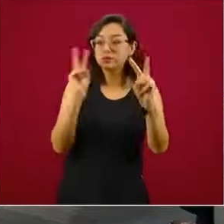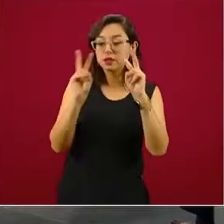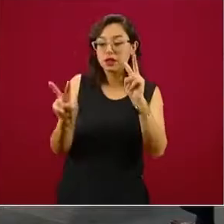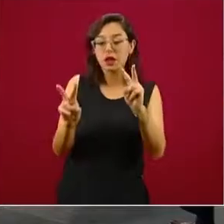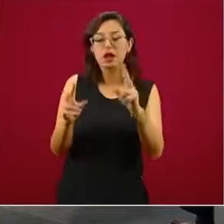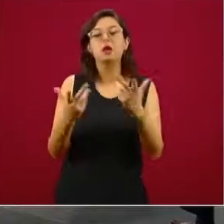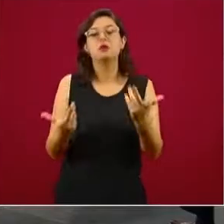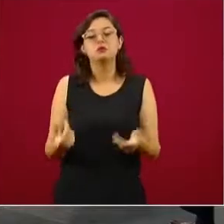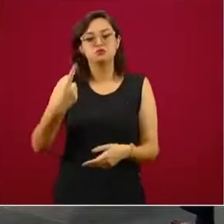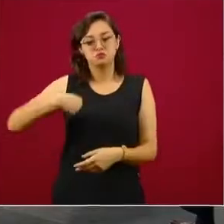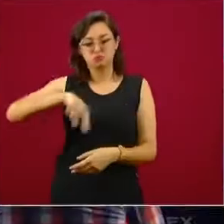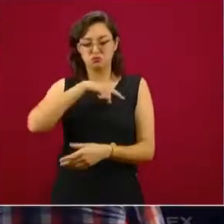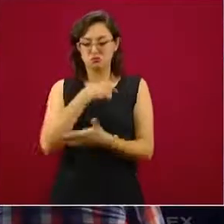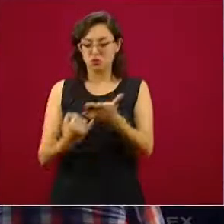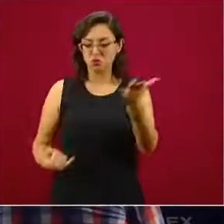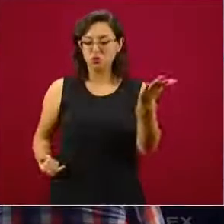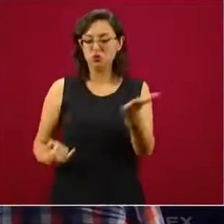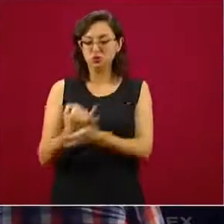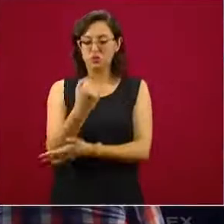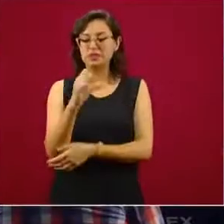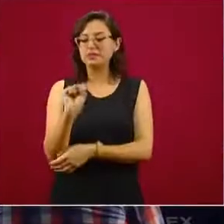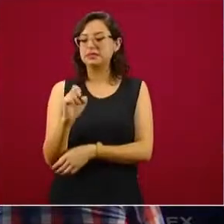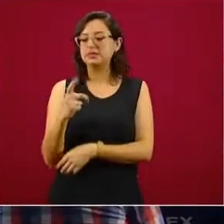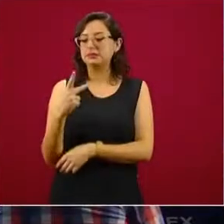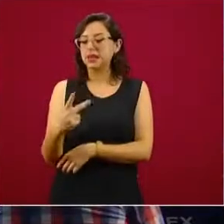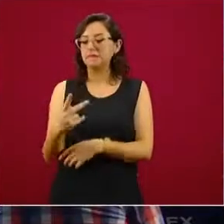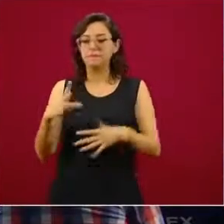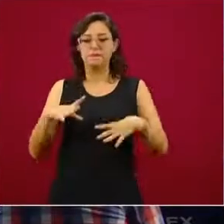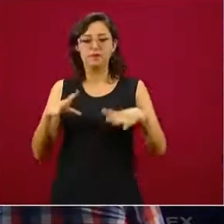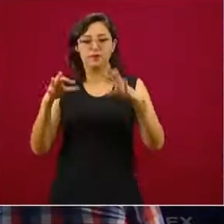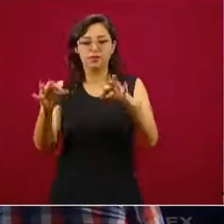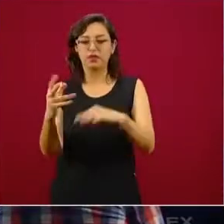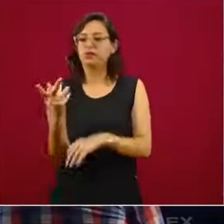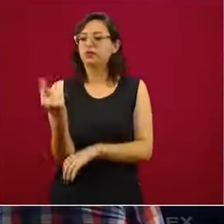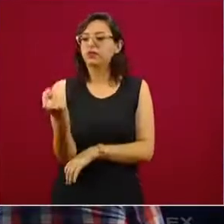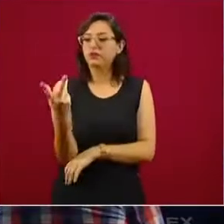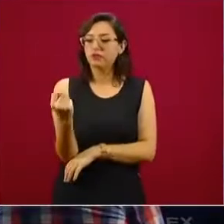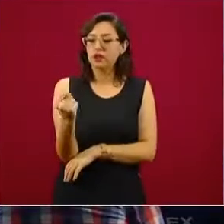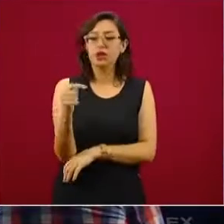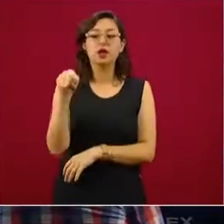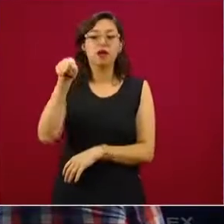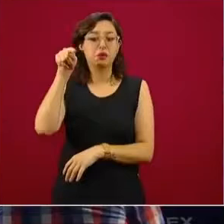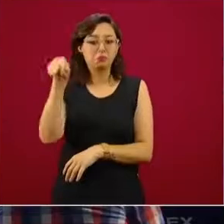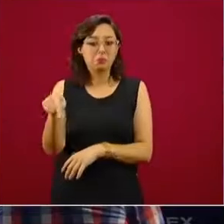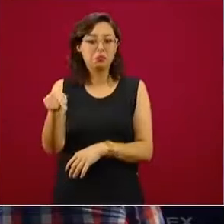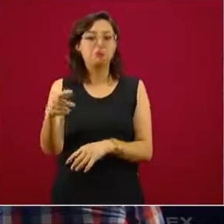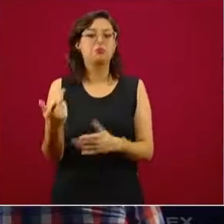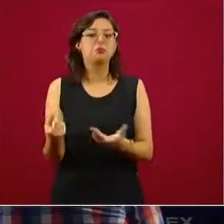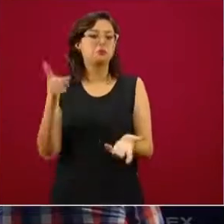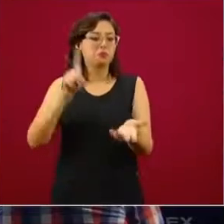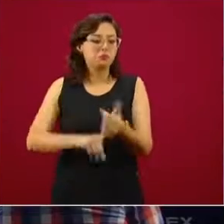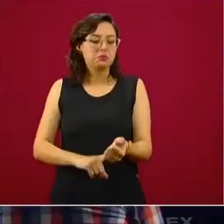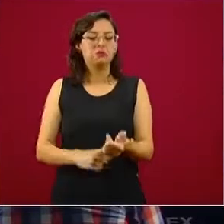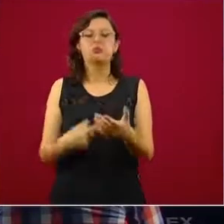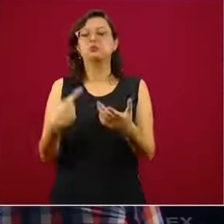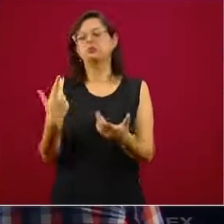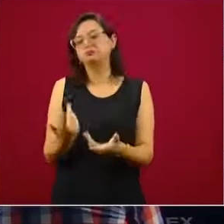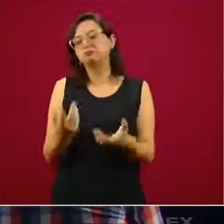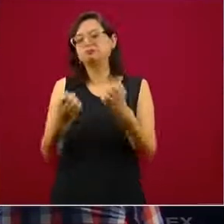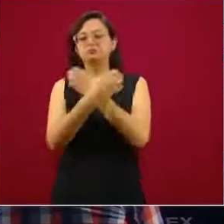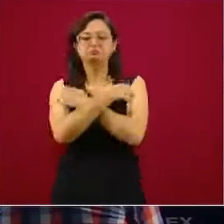crear el canal de televisión de la SEP, en donde vamos a tener contenidos educativos